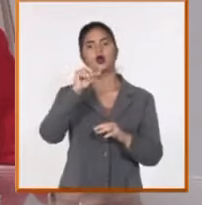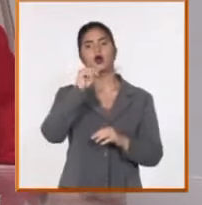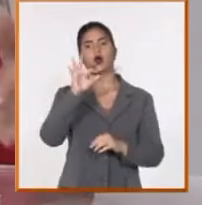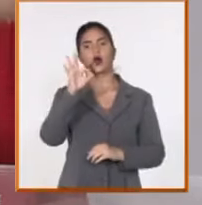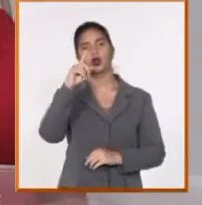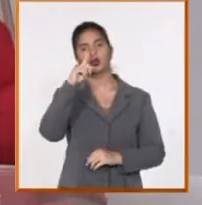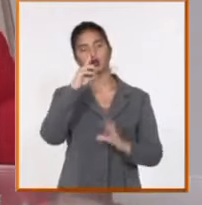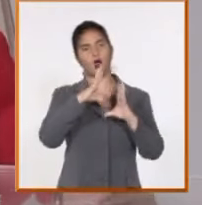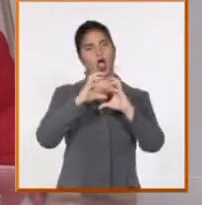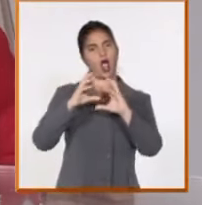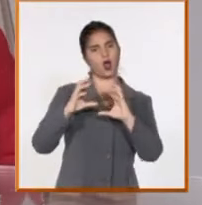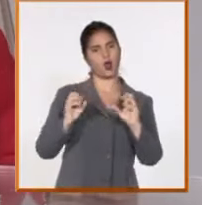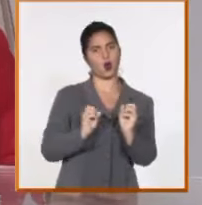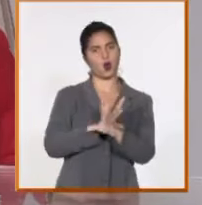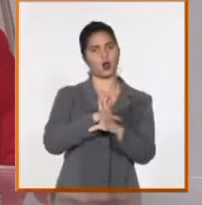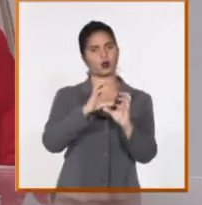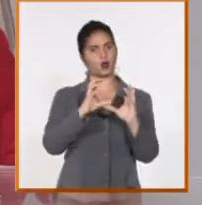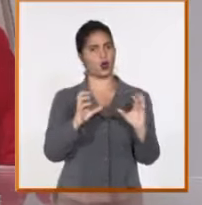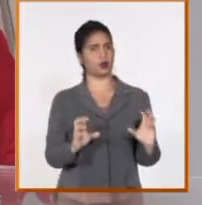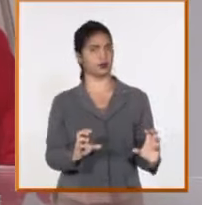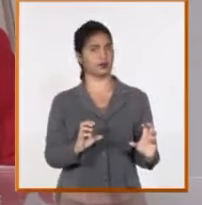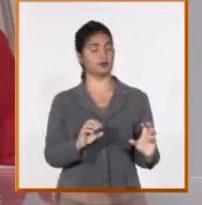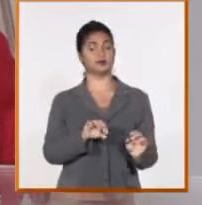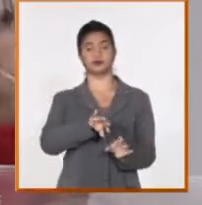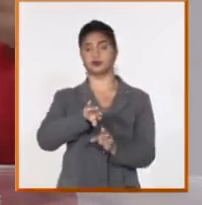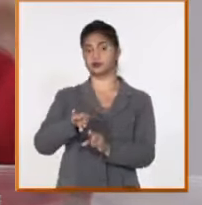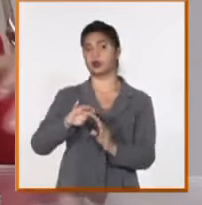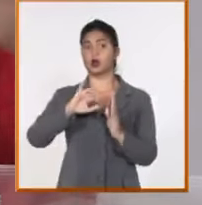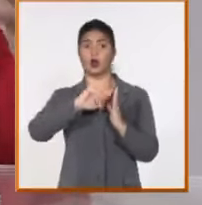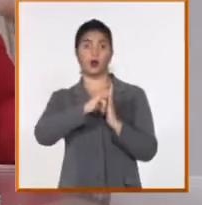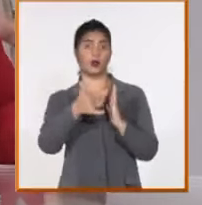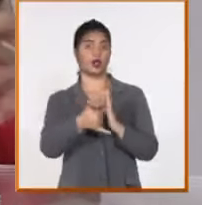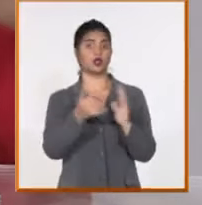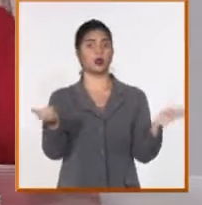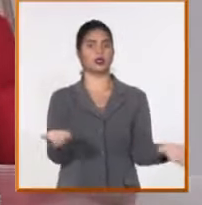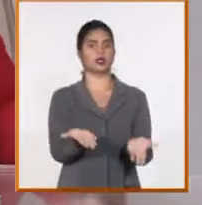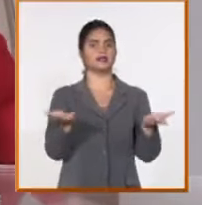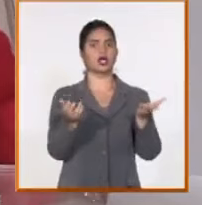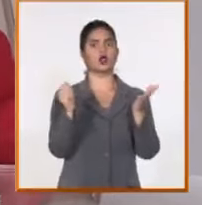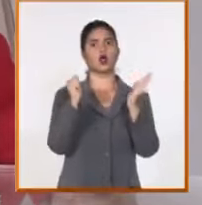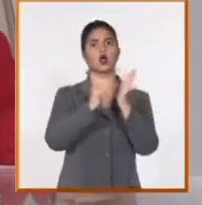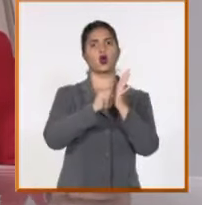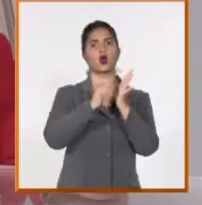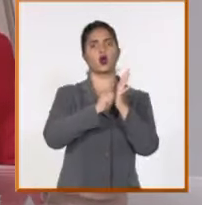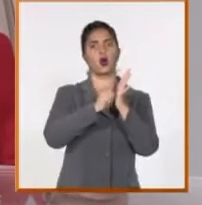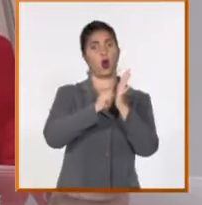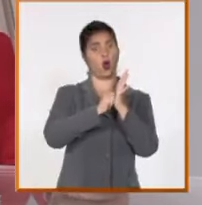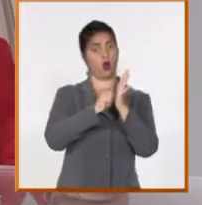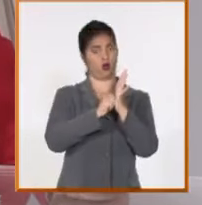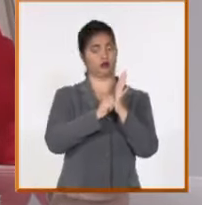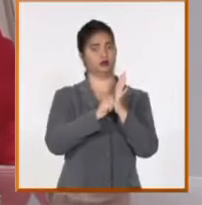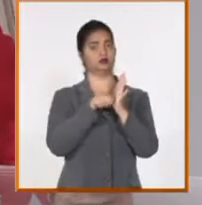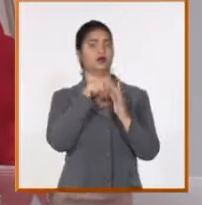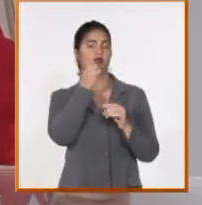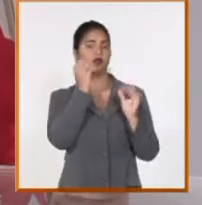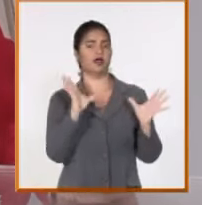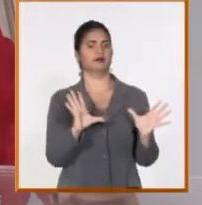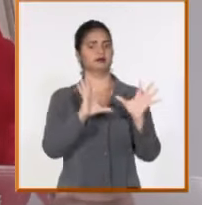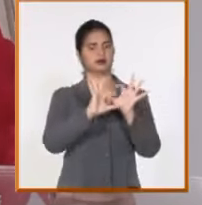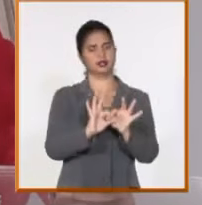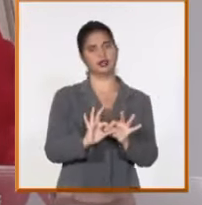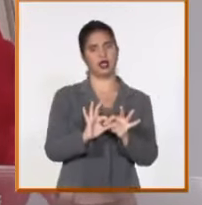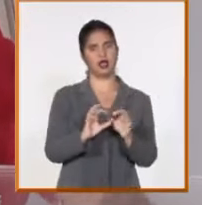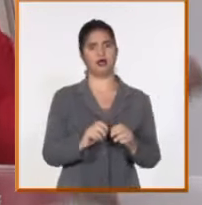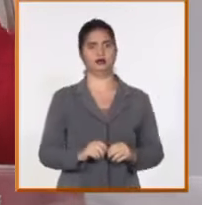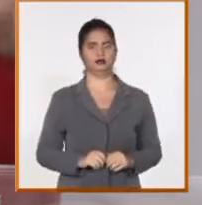fibras textiles También estamos en un proyecto de desarrollo del Coco para que se pueda mezclar con las fibras textiles y también eh